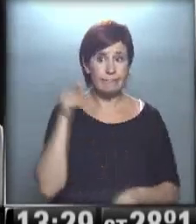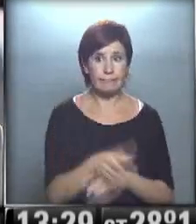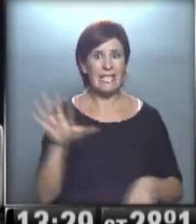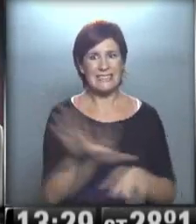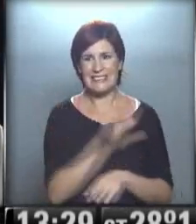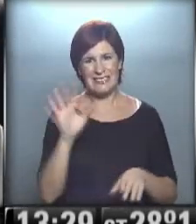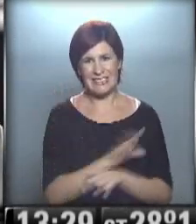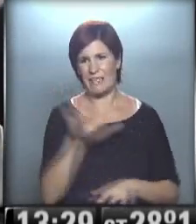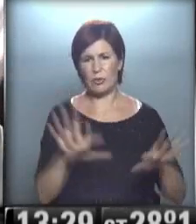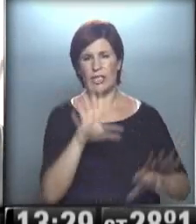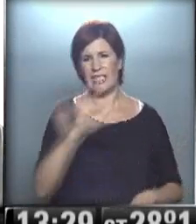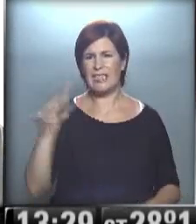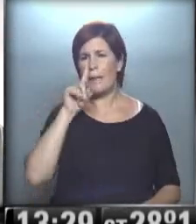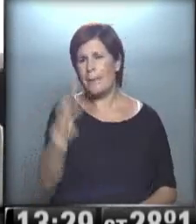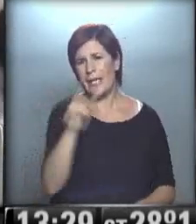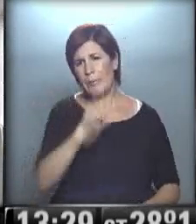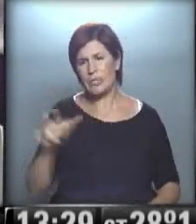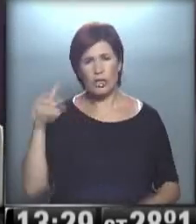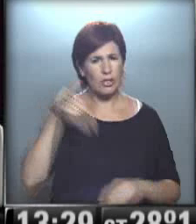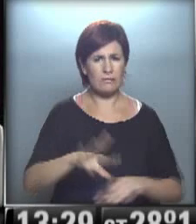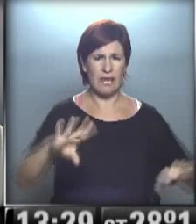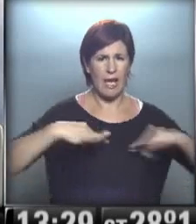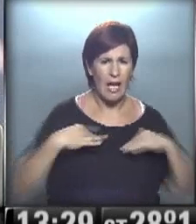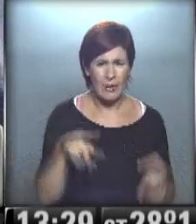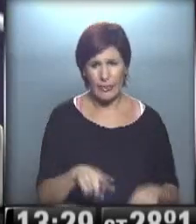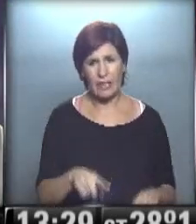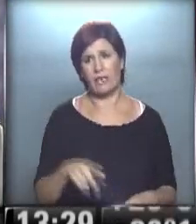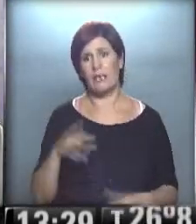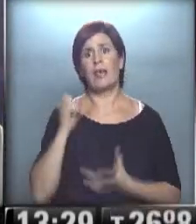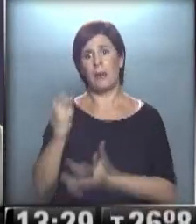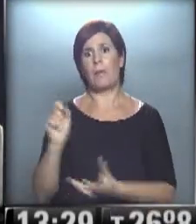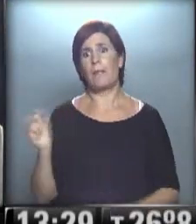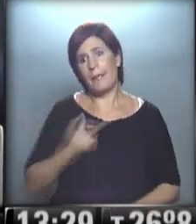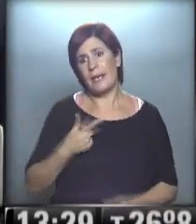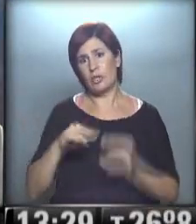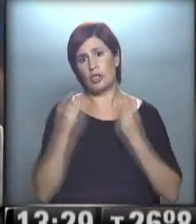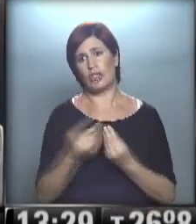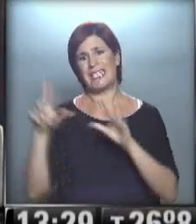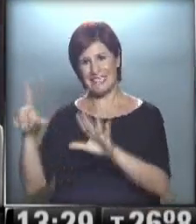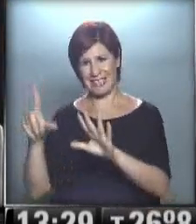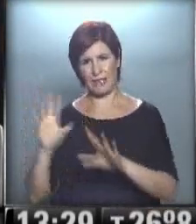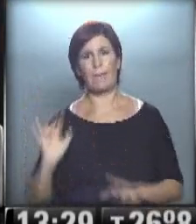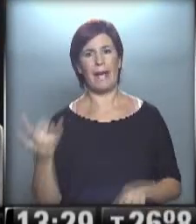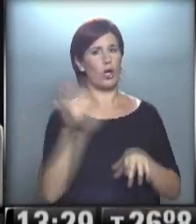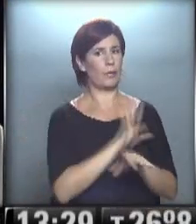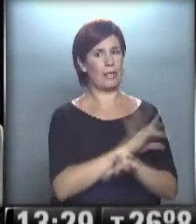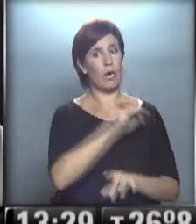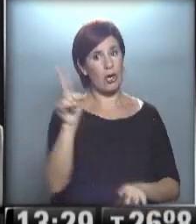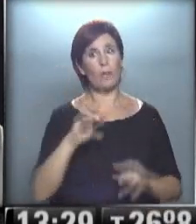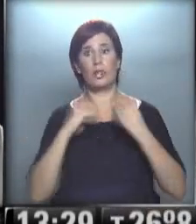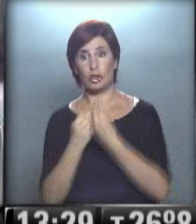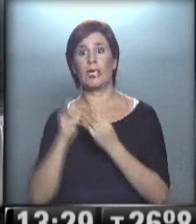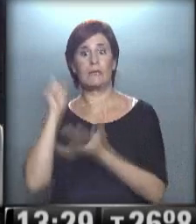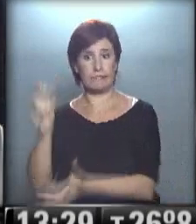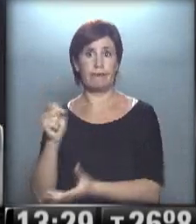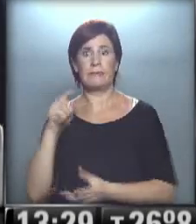millón de espectadores, una de las películas también gran ganadora de la noche, si bien no se llevó el Oscar a mejor película, pero se llevó prácticamente todo.